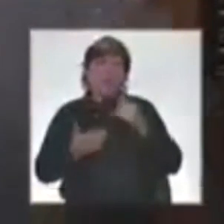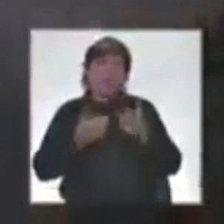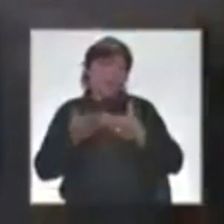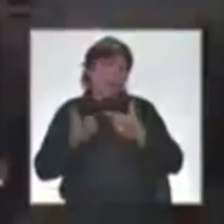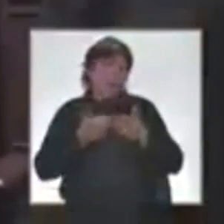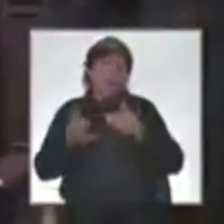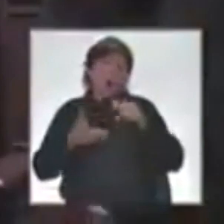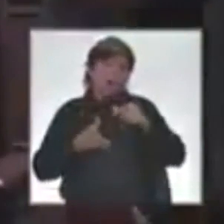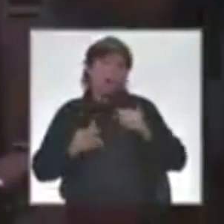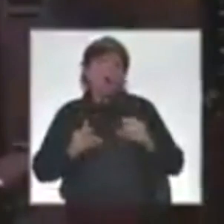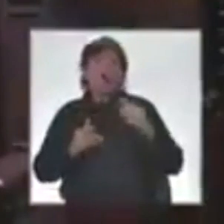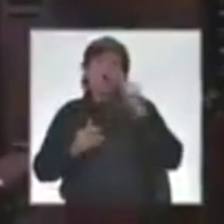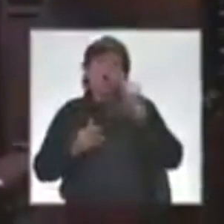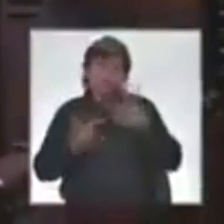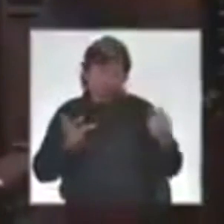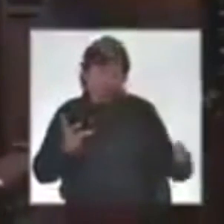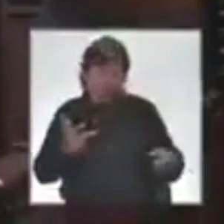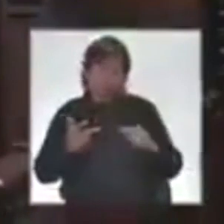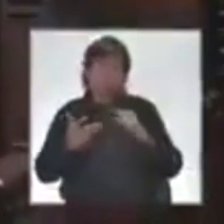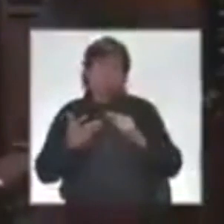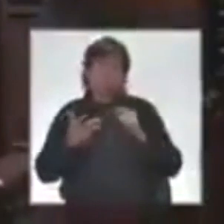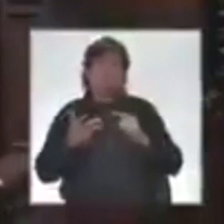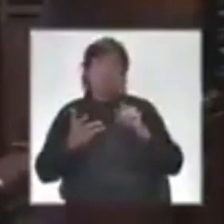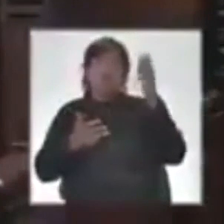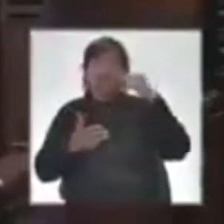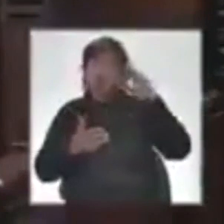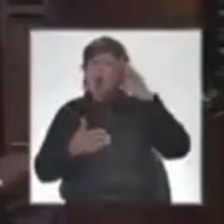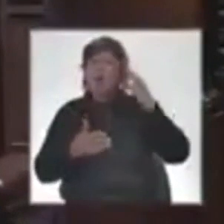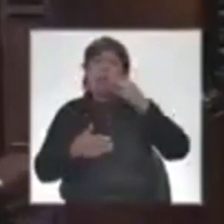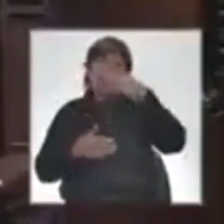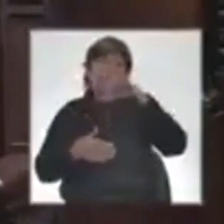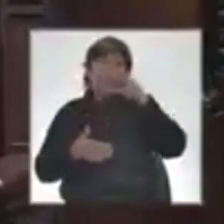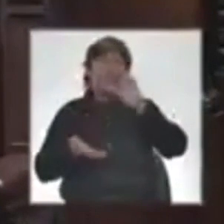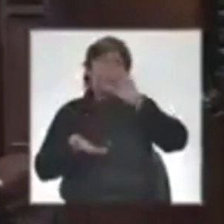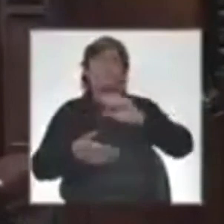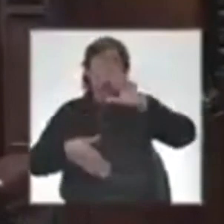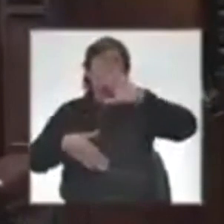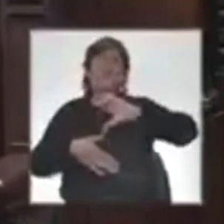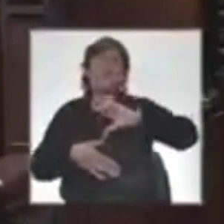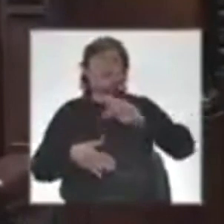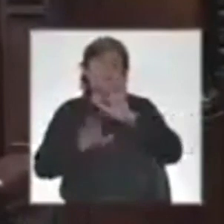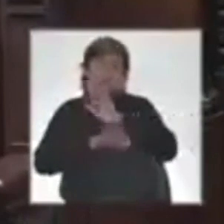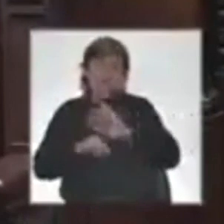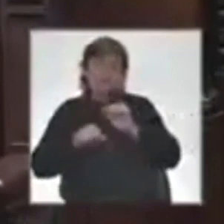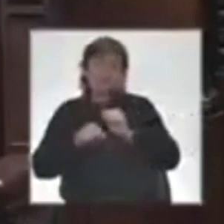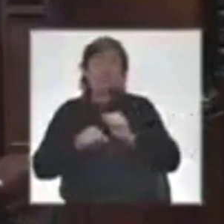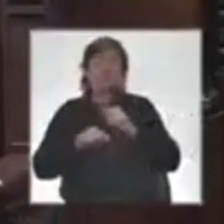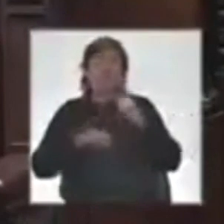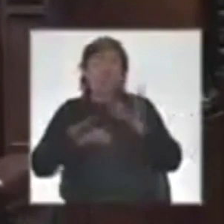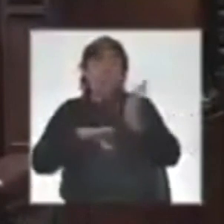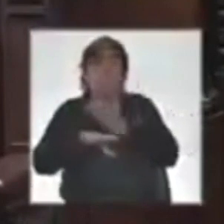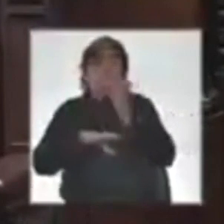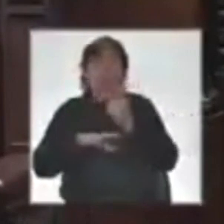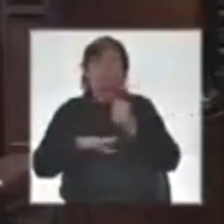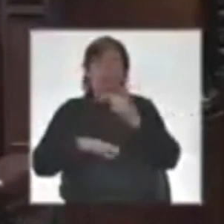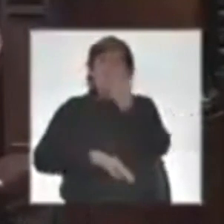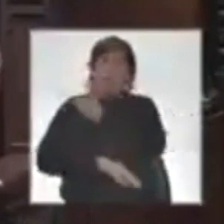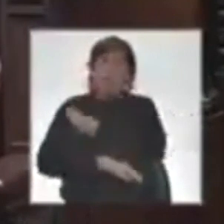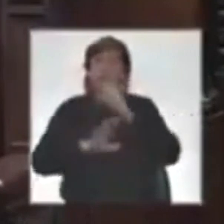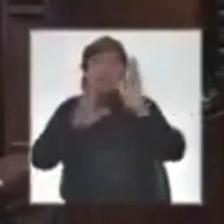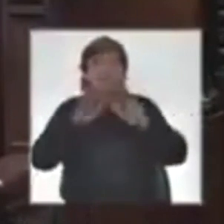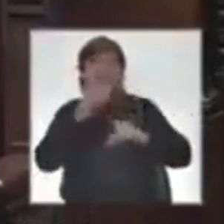enormes dificultades de bloqueo, Cuba es el único país de Latinoamérica que pudo producir una vacuna propia para combatir